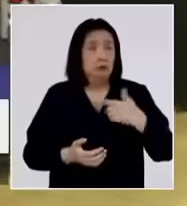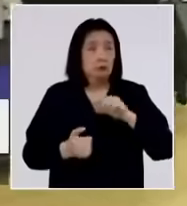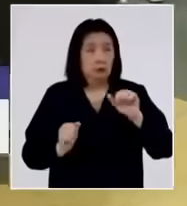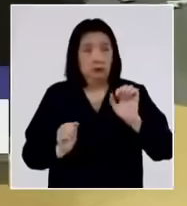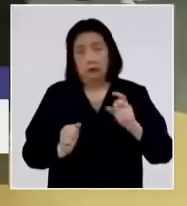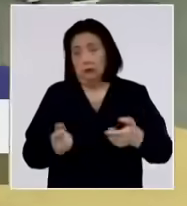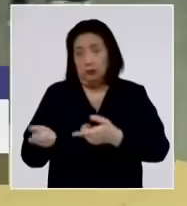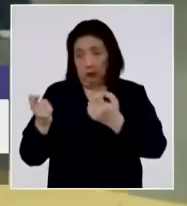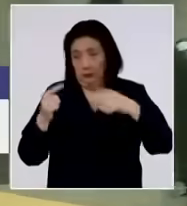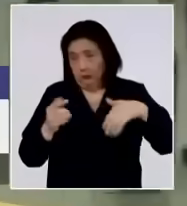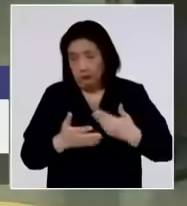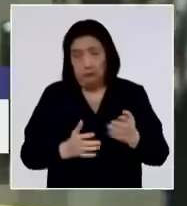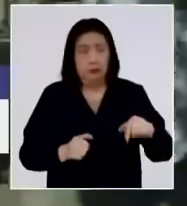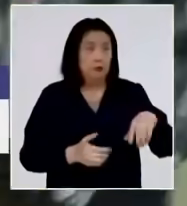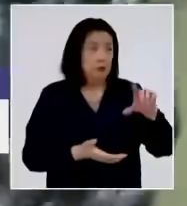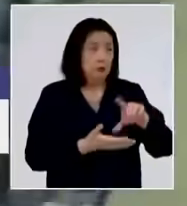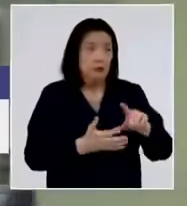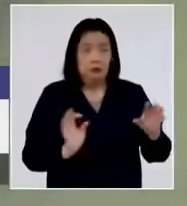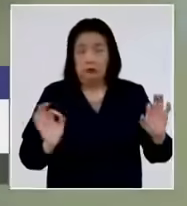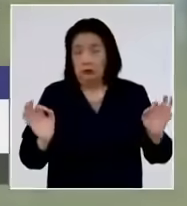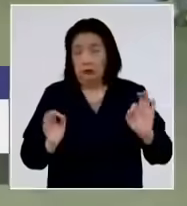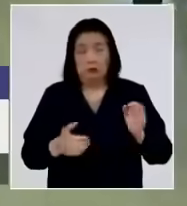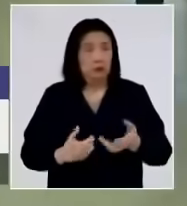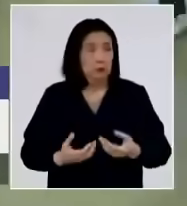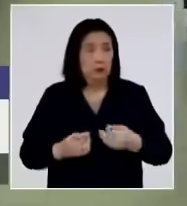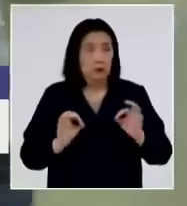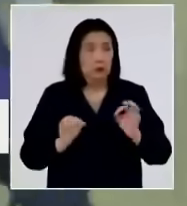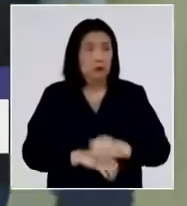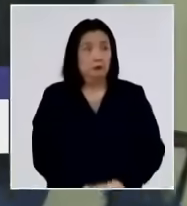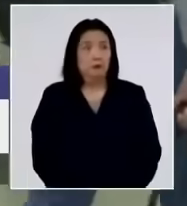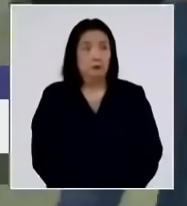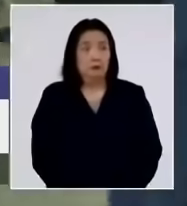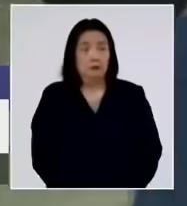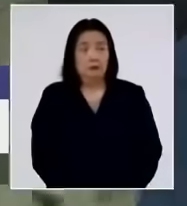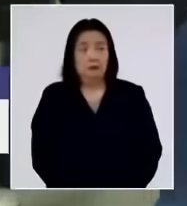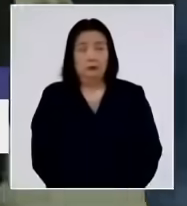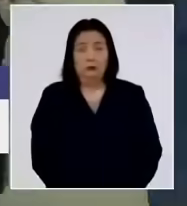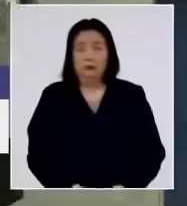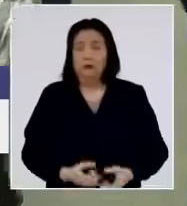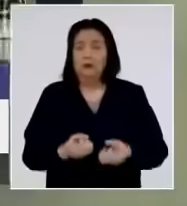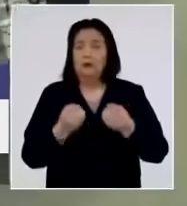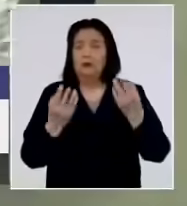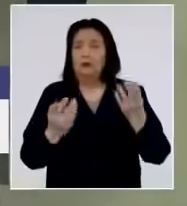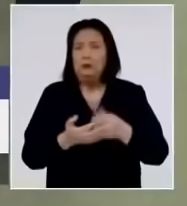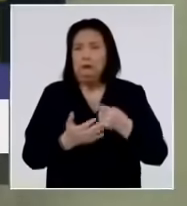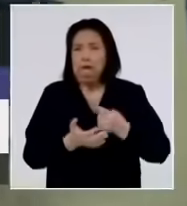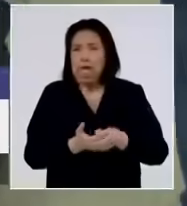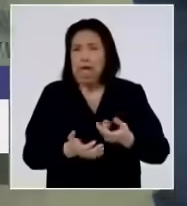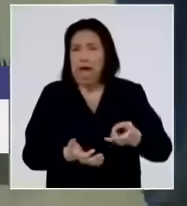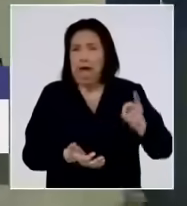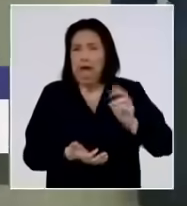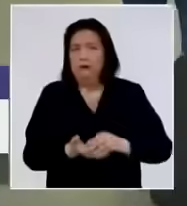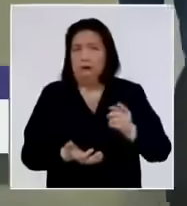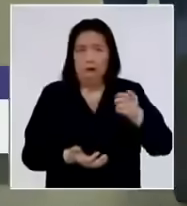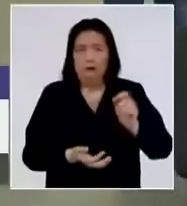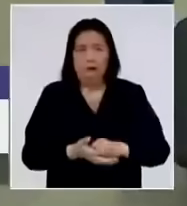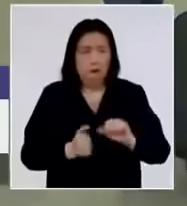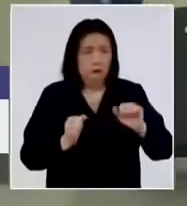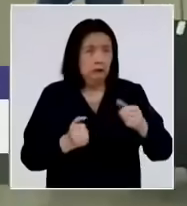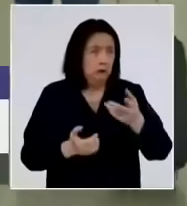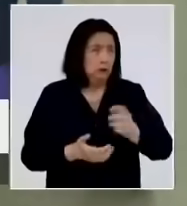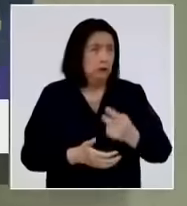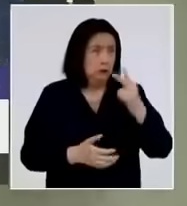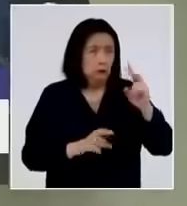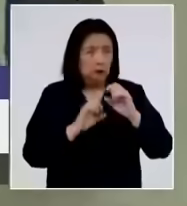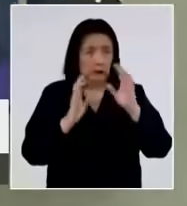llegamos recién para acá, y el de Lima, nos ofrecieron absolutamente nada. Martín, ¿de cuánto ha sido el sobregasto que han tenido que ustedes asumir en estos